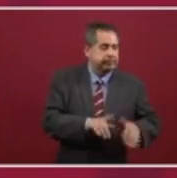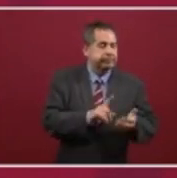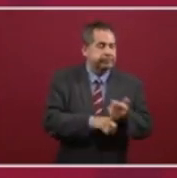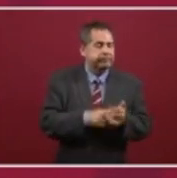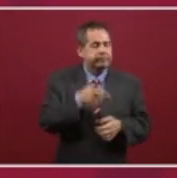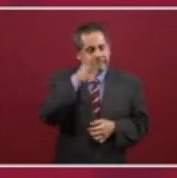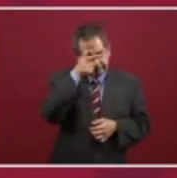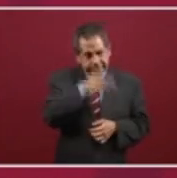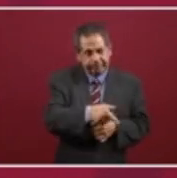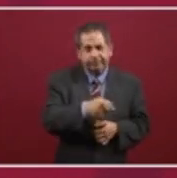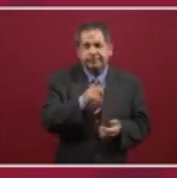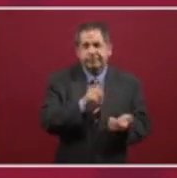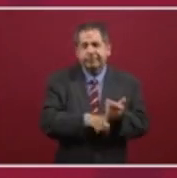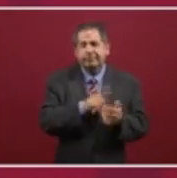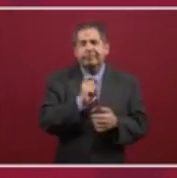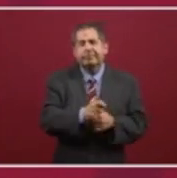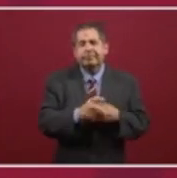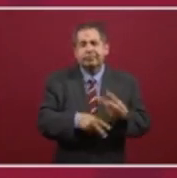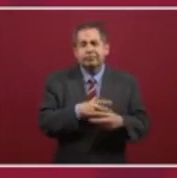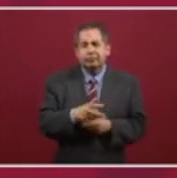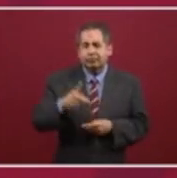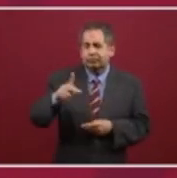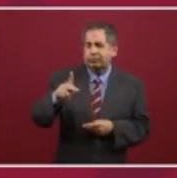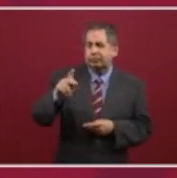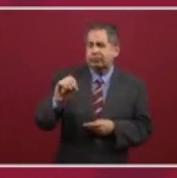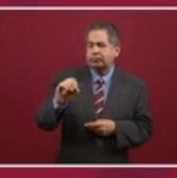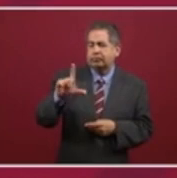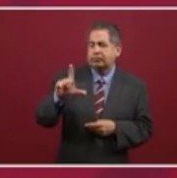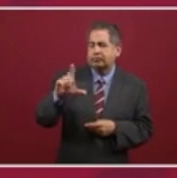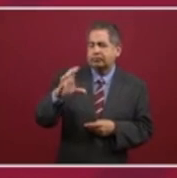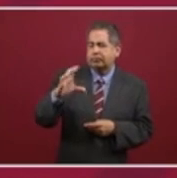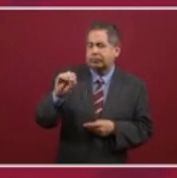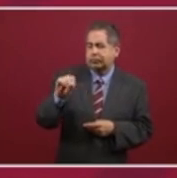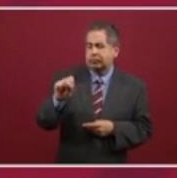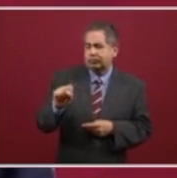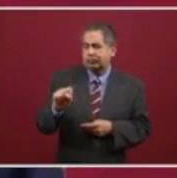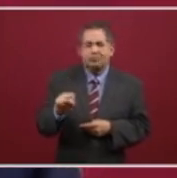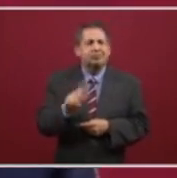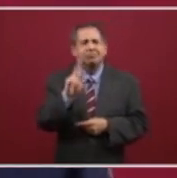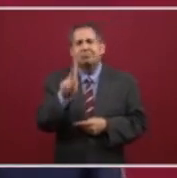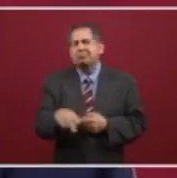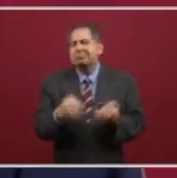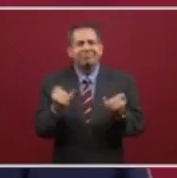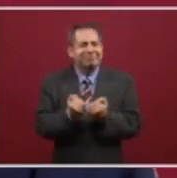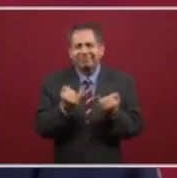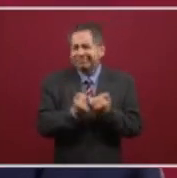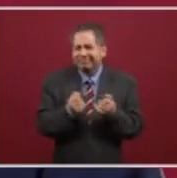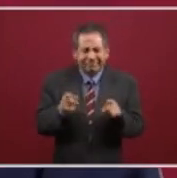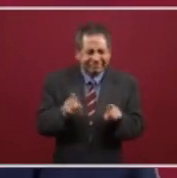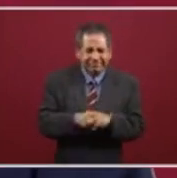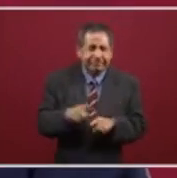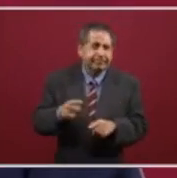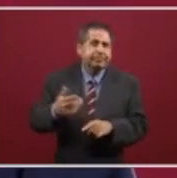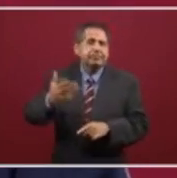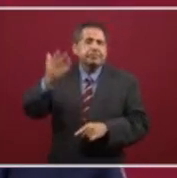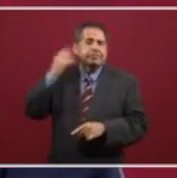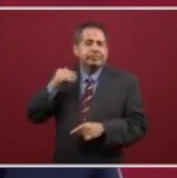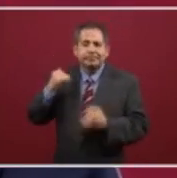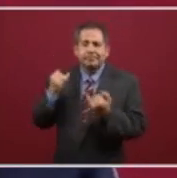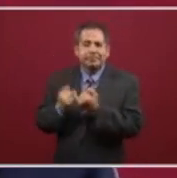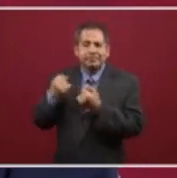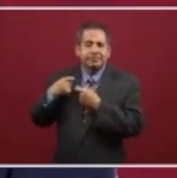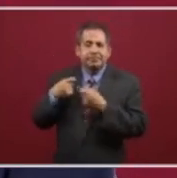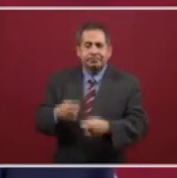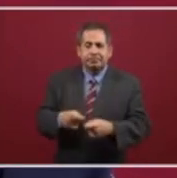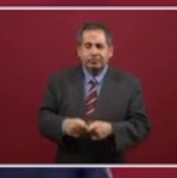saber qué fueron los polcos. Pues es algo parecido, ¿sí?